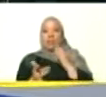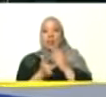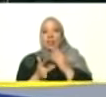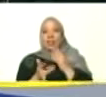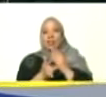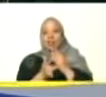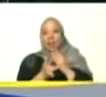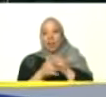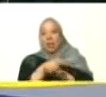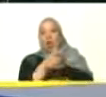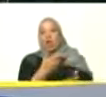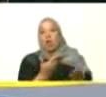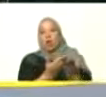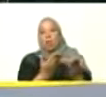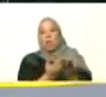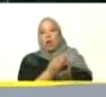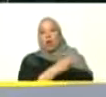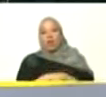MacGregor.